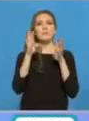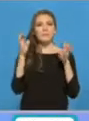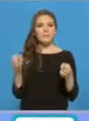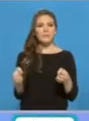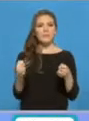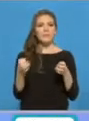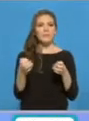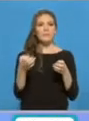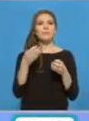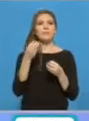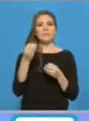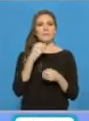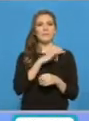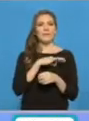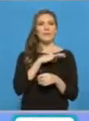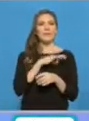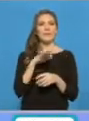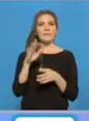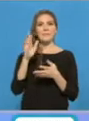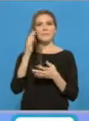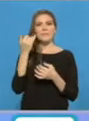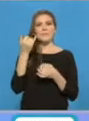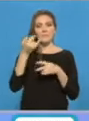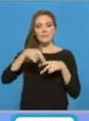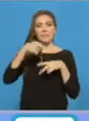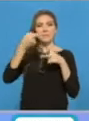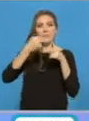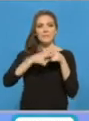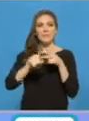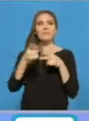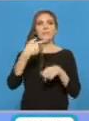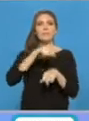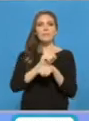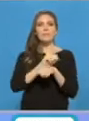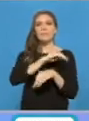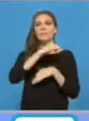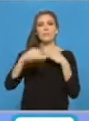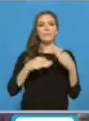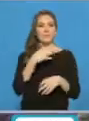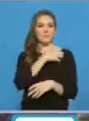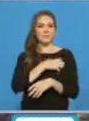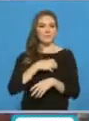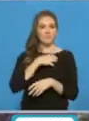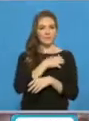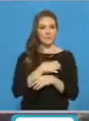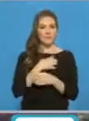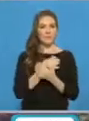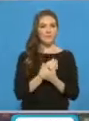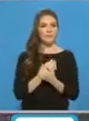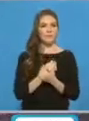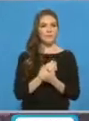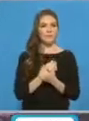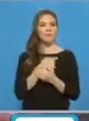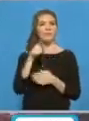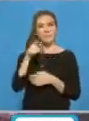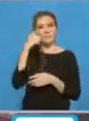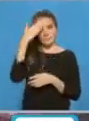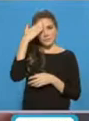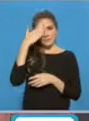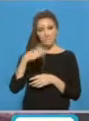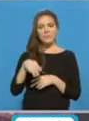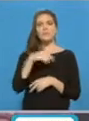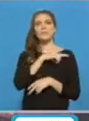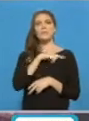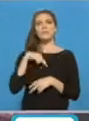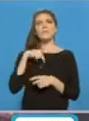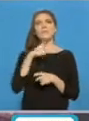feliz de estar aquí empezando la semana con toda la actitud. Pues háblanos tú más que nada, pues tú eres la que sabes. Nosotros simplemente escuchamos